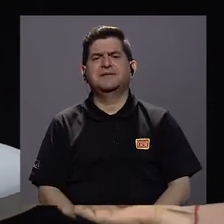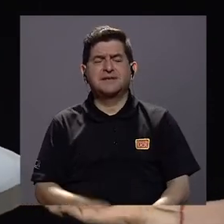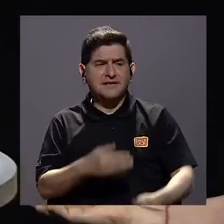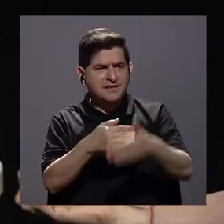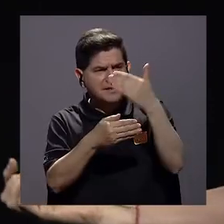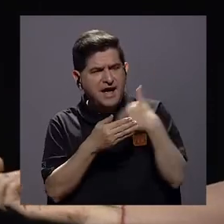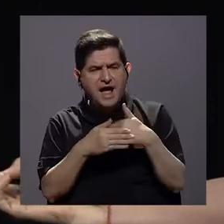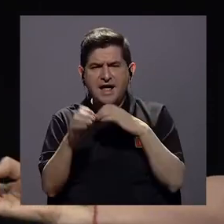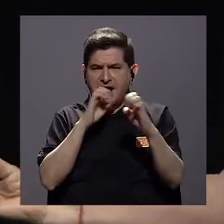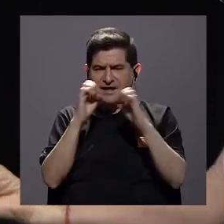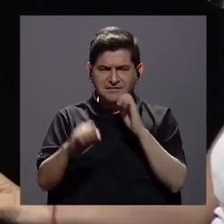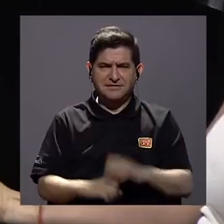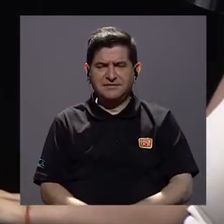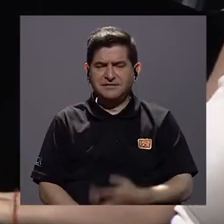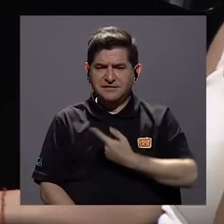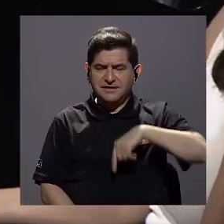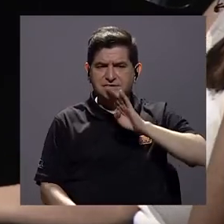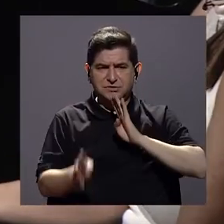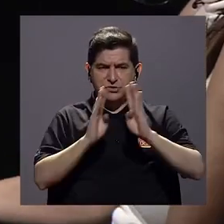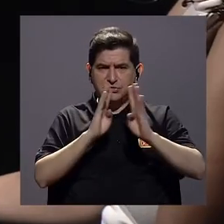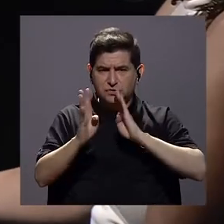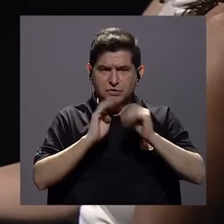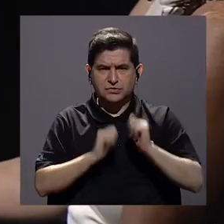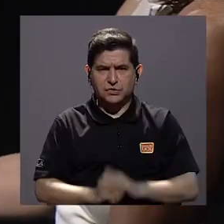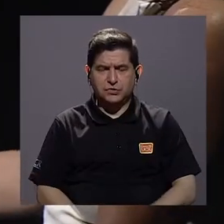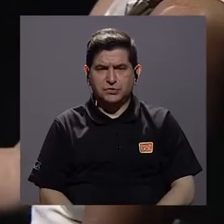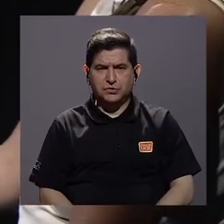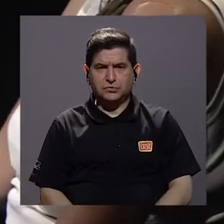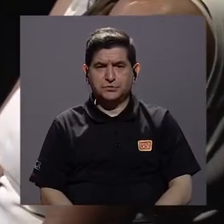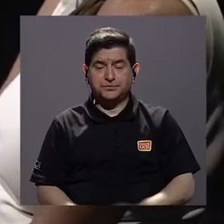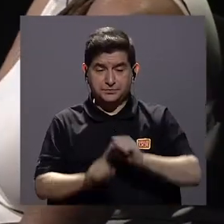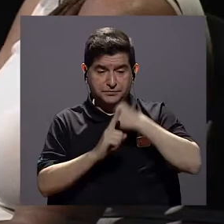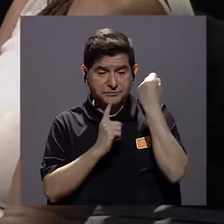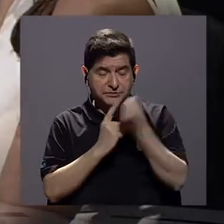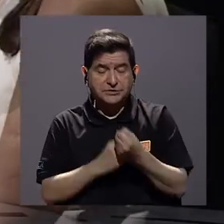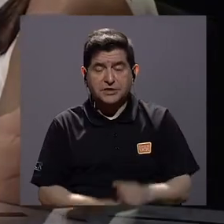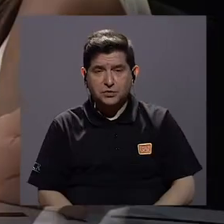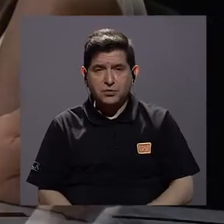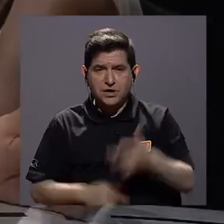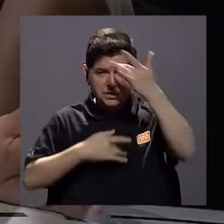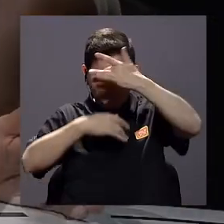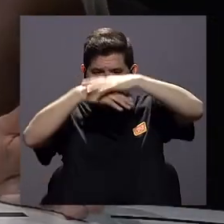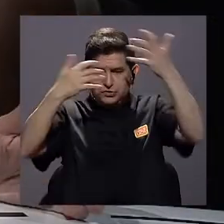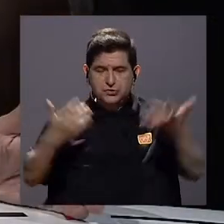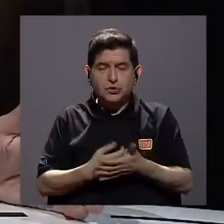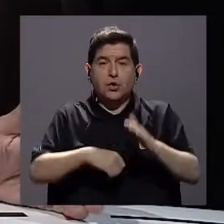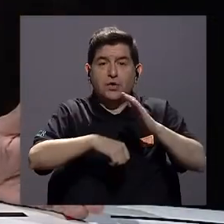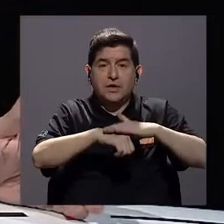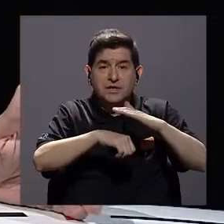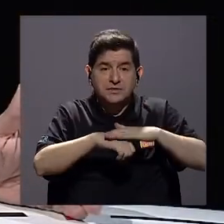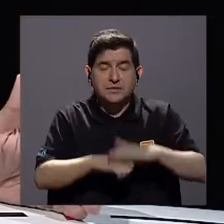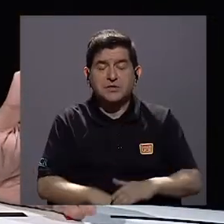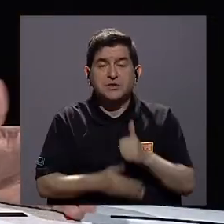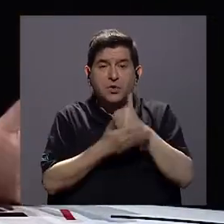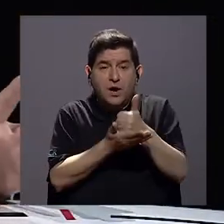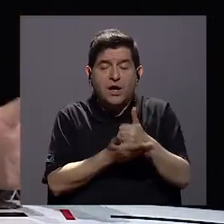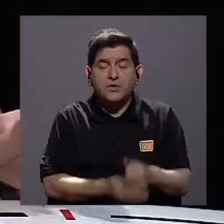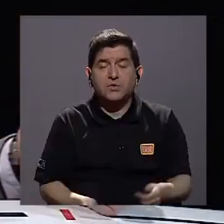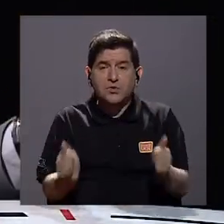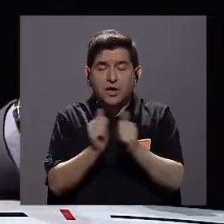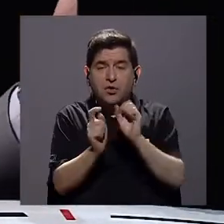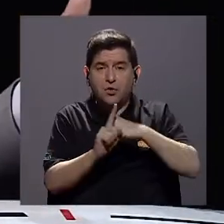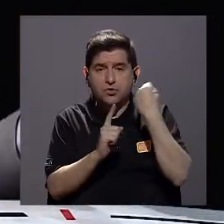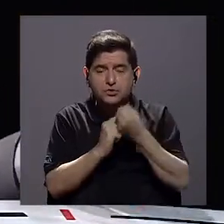de la entrevista, estábamos conversando sobre cómo esta pandemia les dio un respiro en términos de contaminación. Uh-huh. Y usted me decía, no, Marlon,